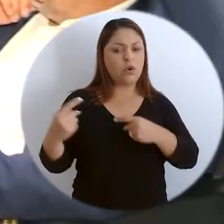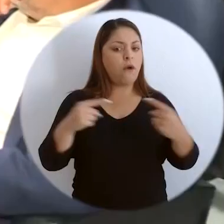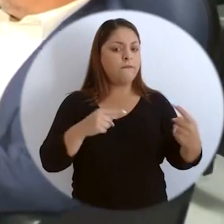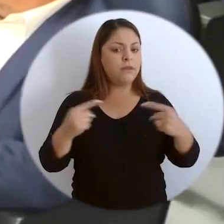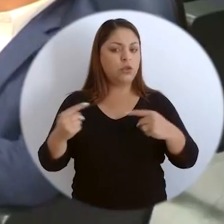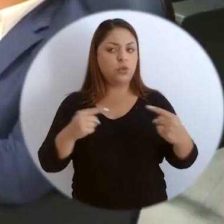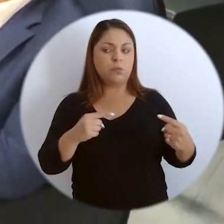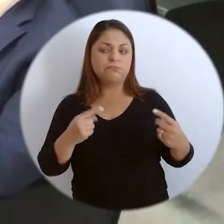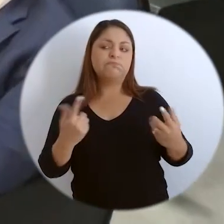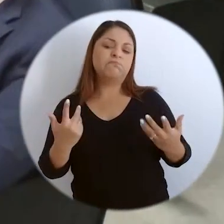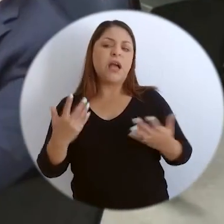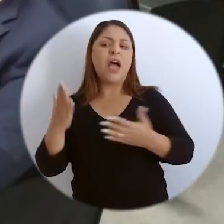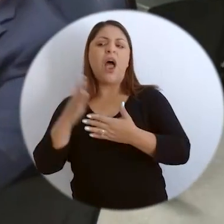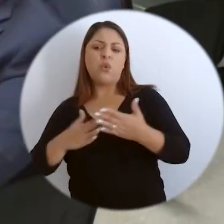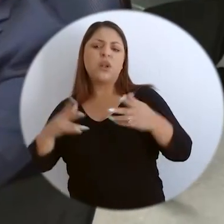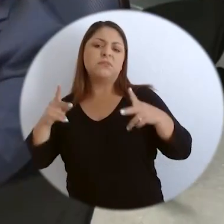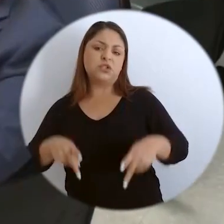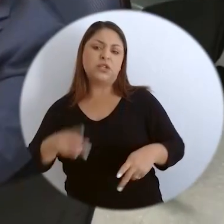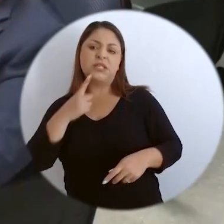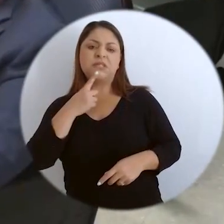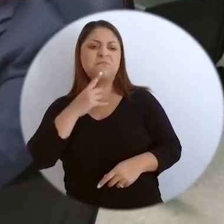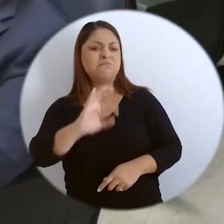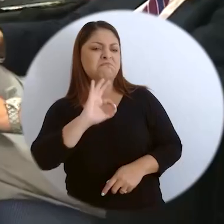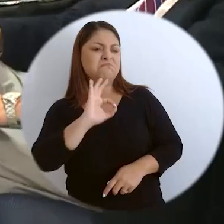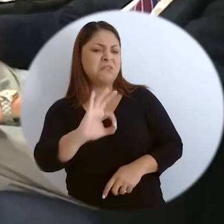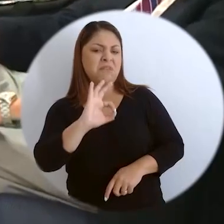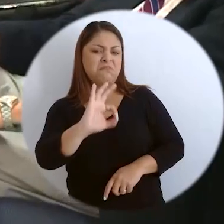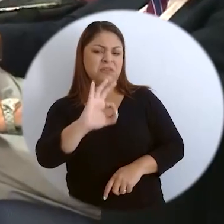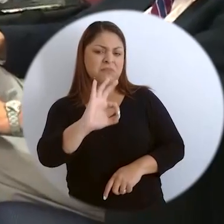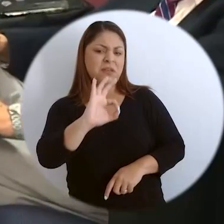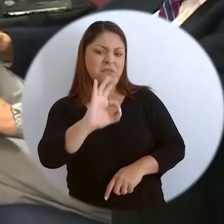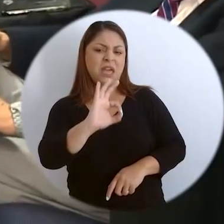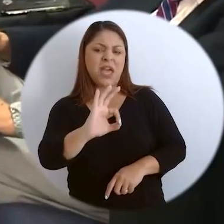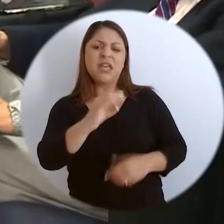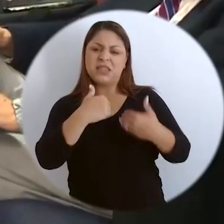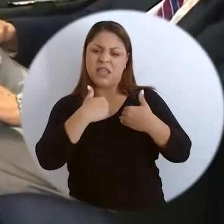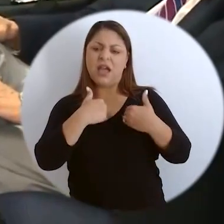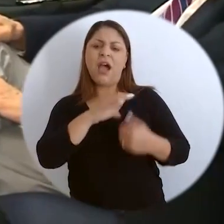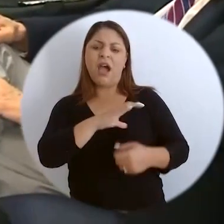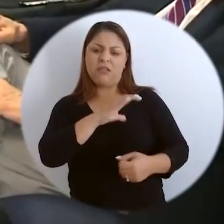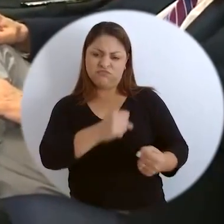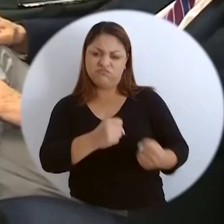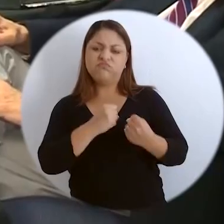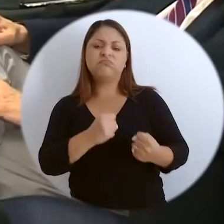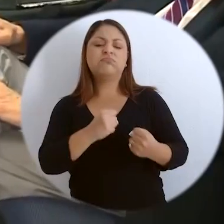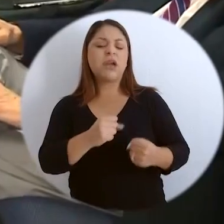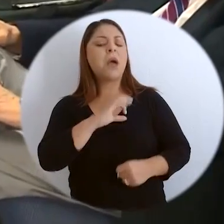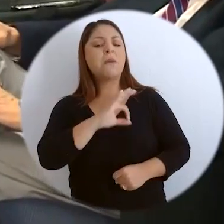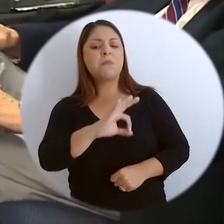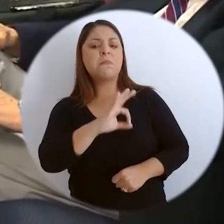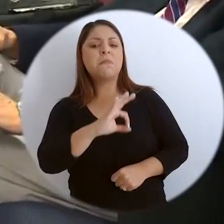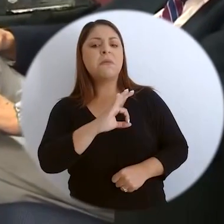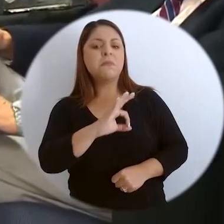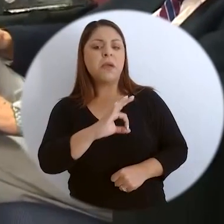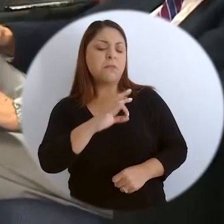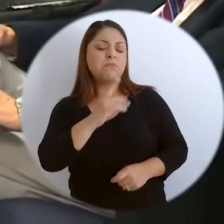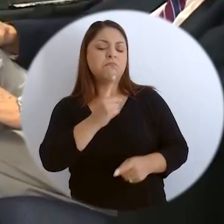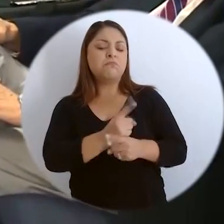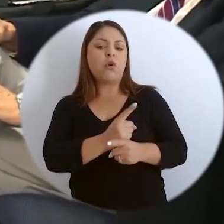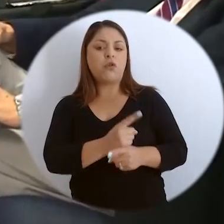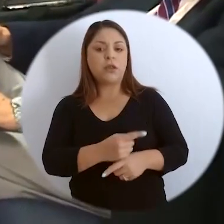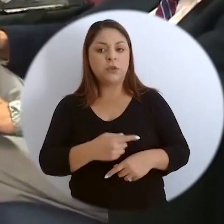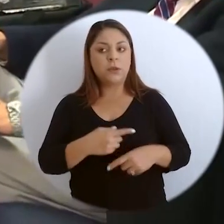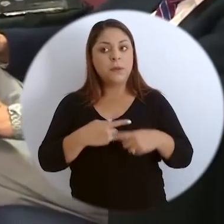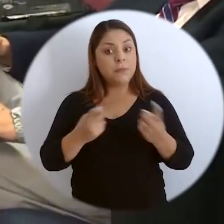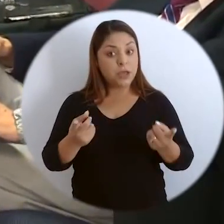Porque los estudios que hemos hecho desde el IDESPO muestran que más bien las personas, digamos, que o no hay una asociación entre el apoyo